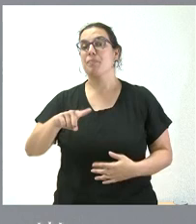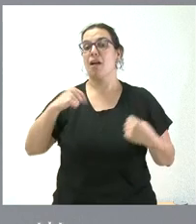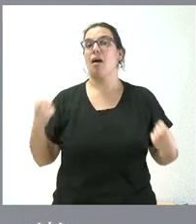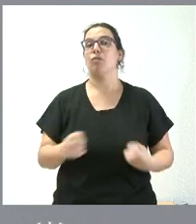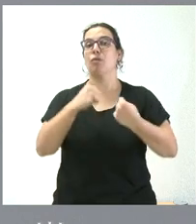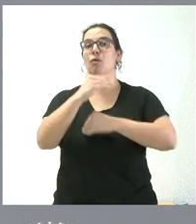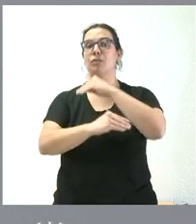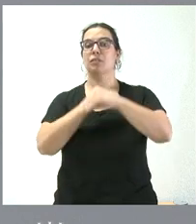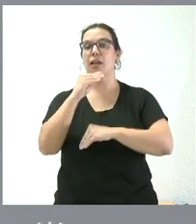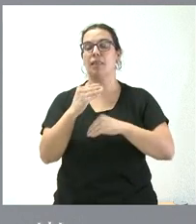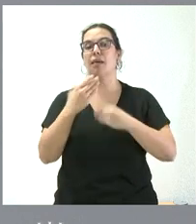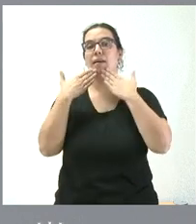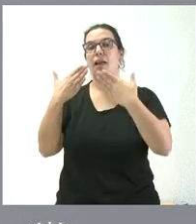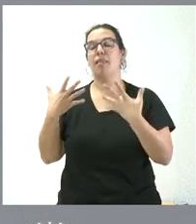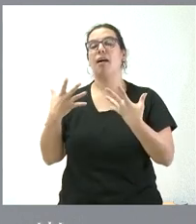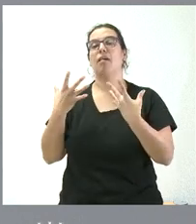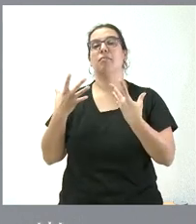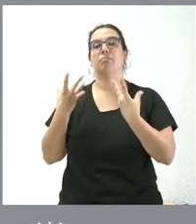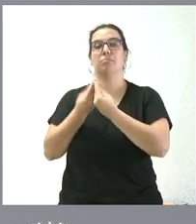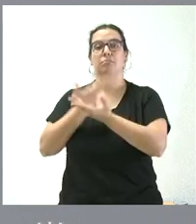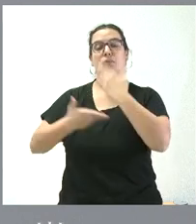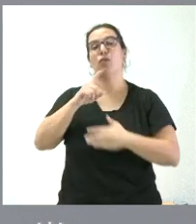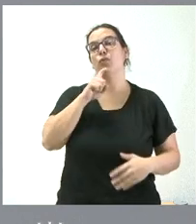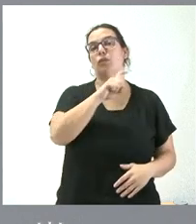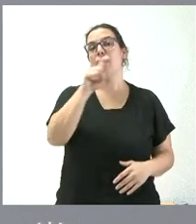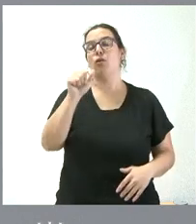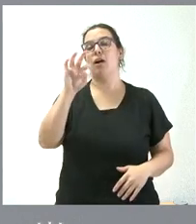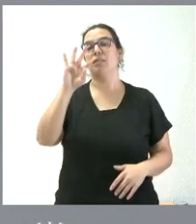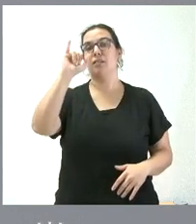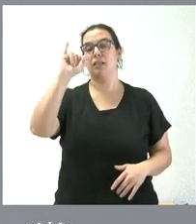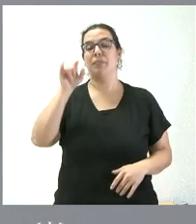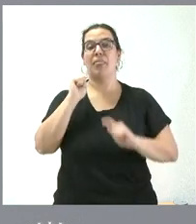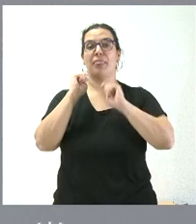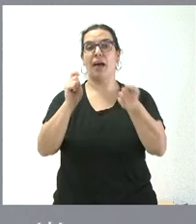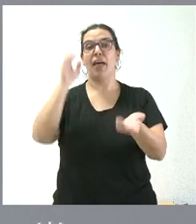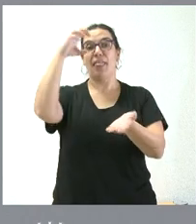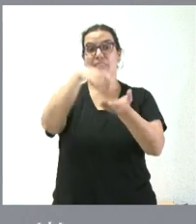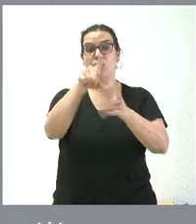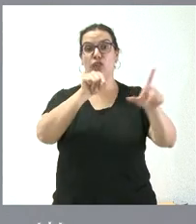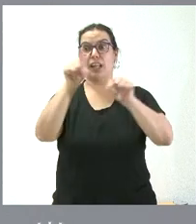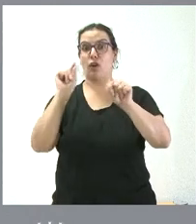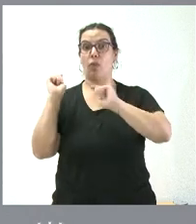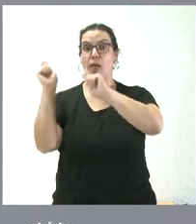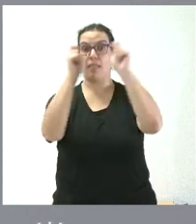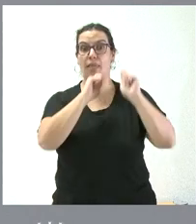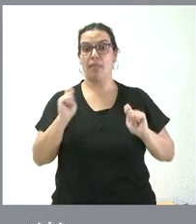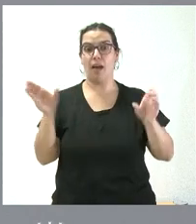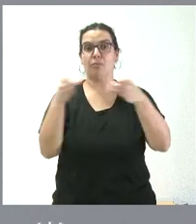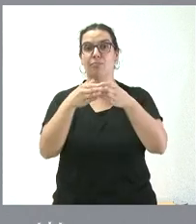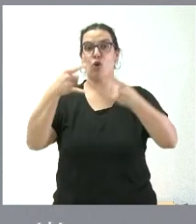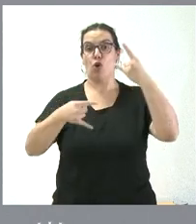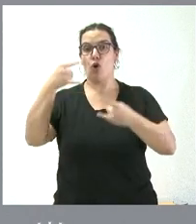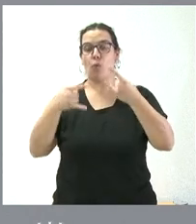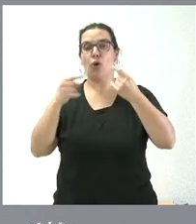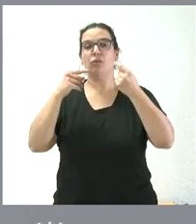se realiza con la fundación asti y que va a proporcionar un kit robótico a cada centro seleccionado y va a facilitar conocimientos